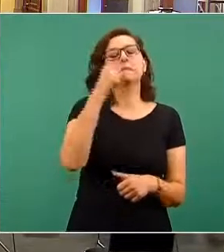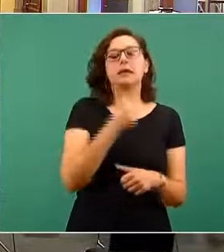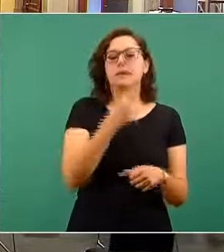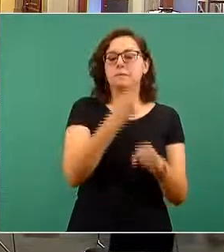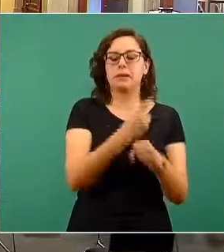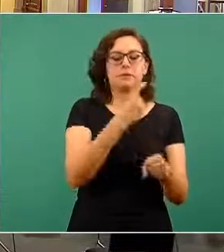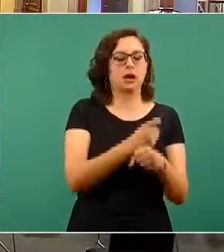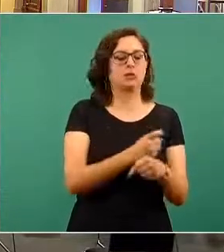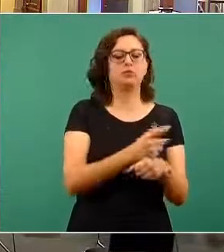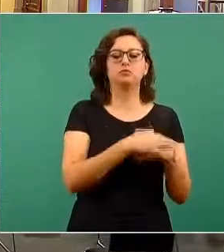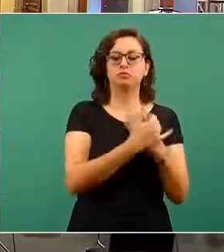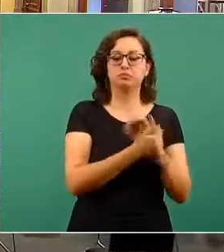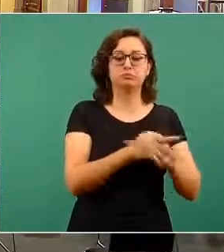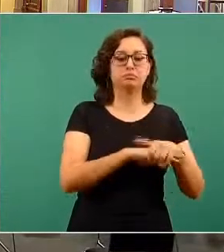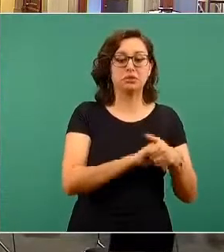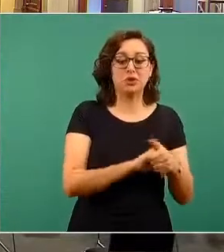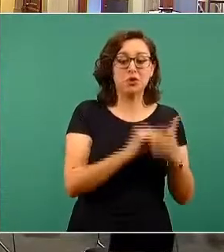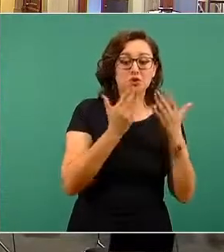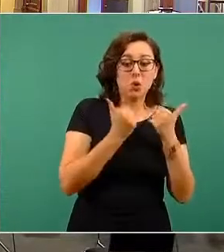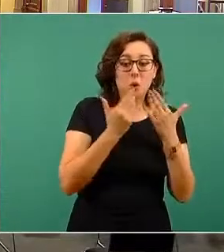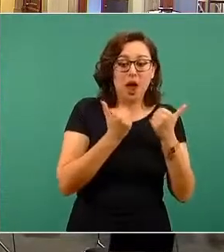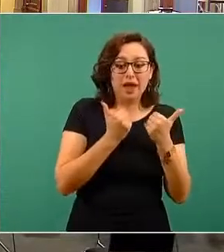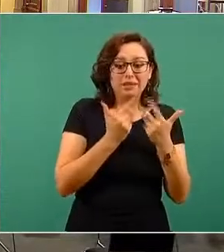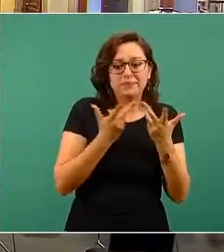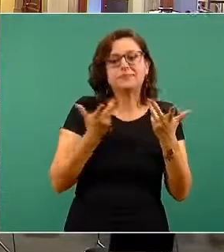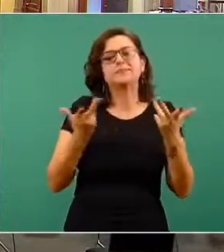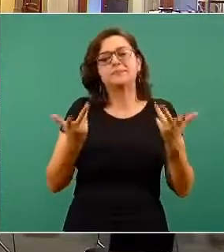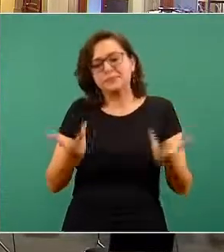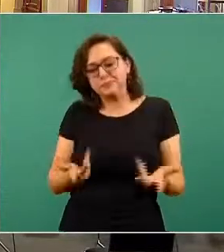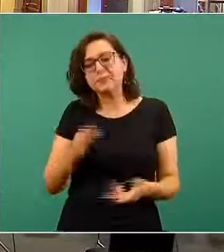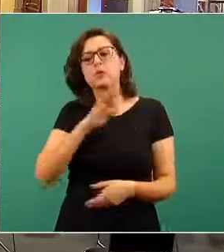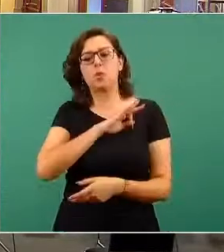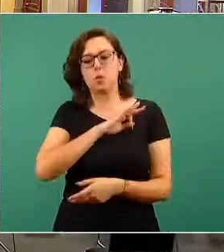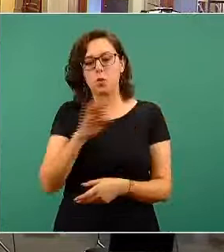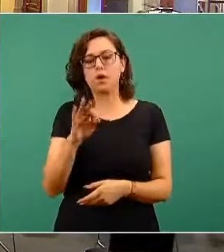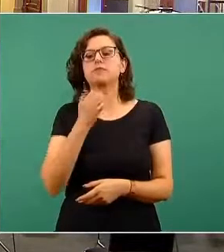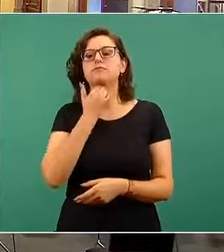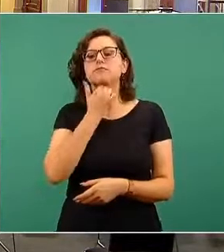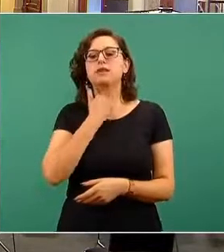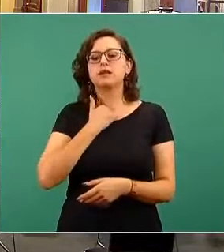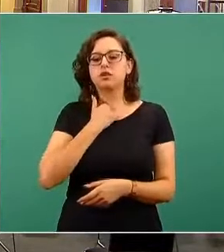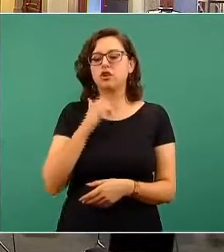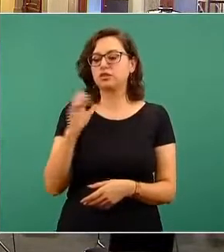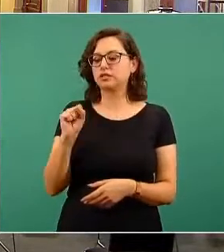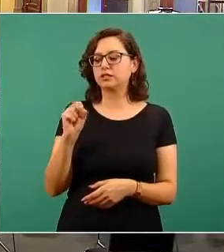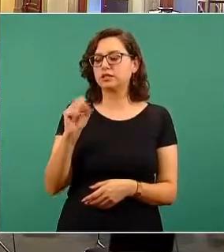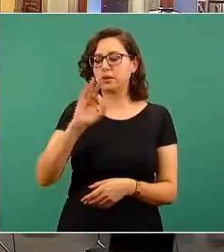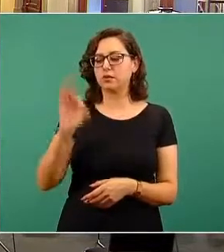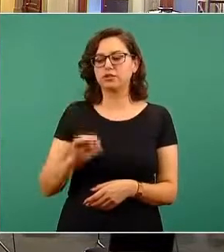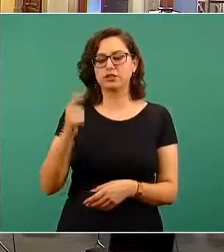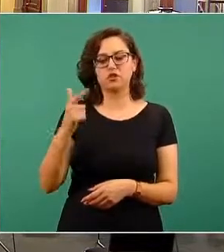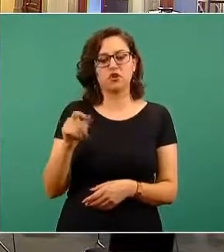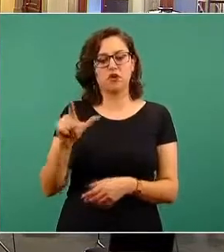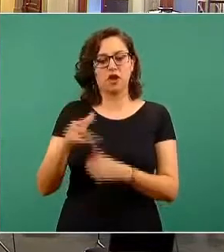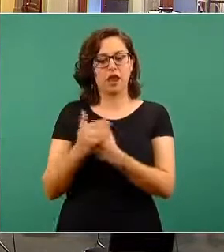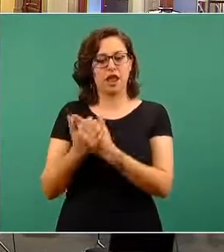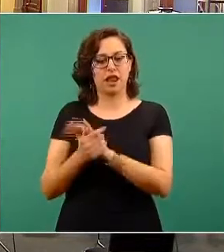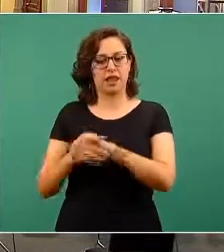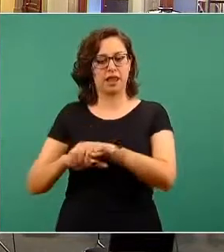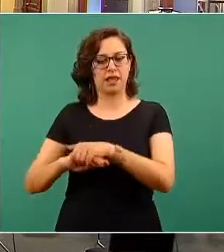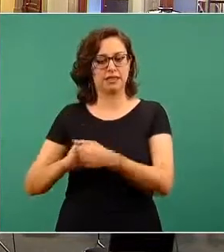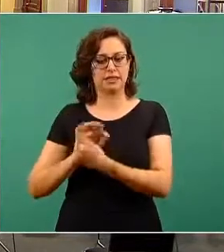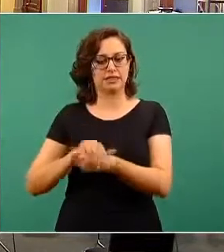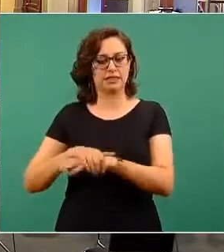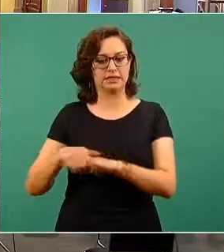Desde luego, si no está disponible, se puede usar alcohol en gel al 60% para las manos y al